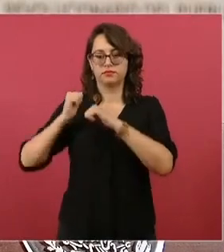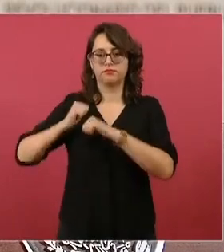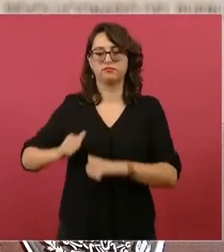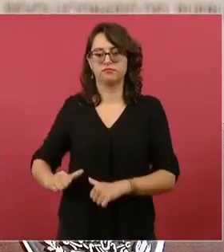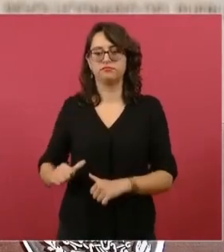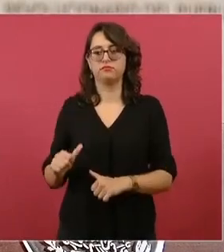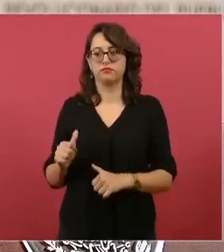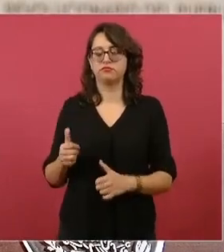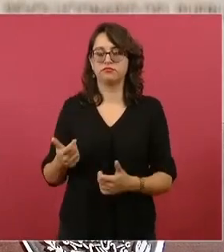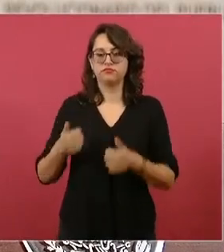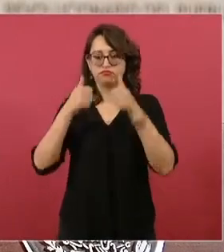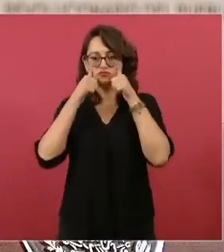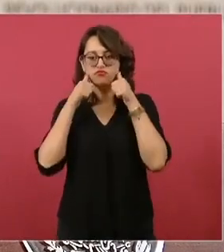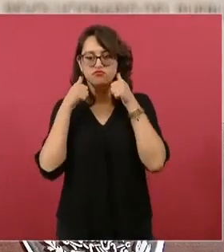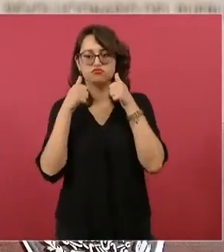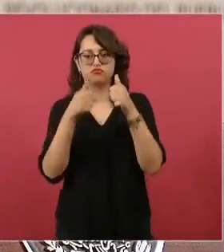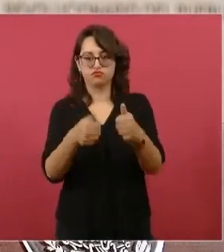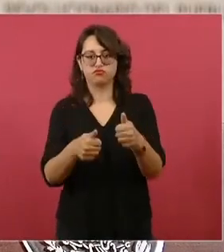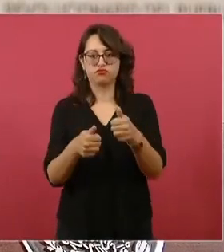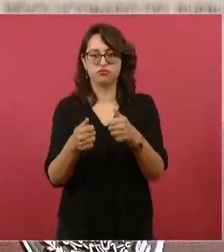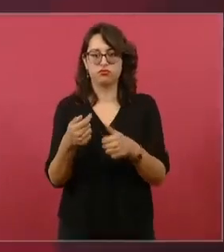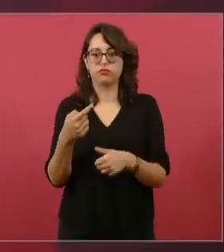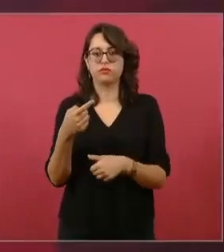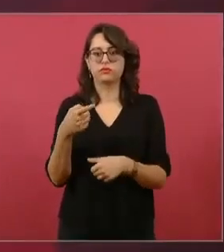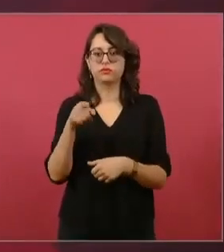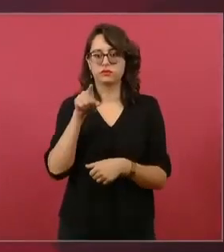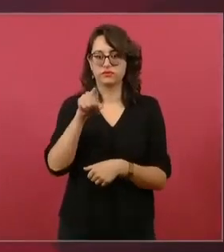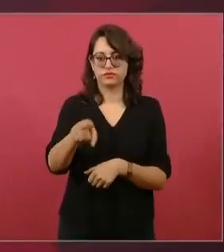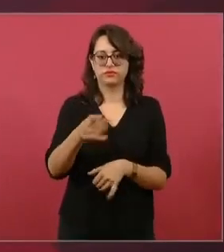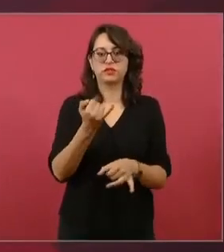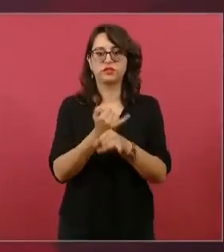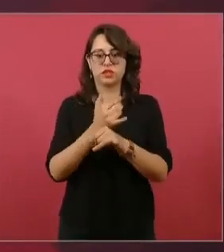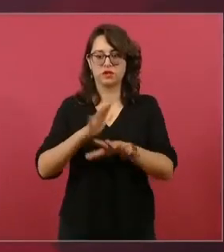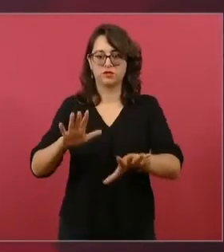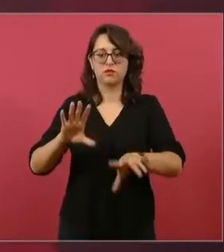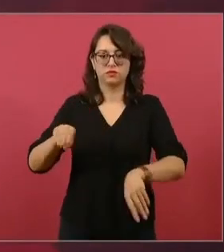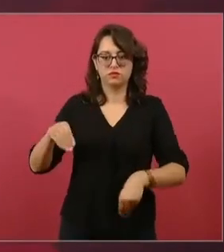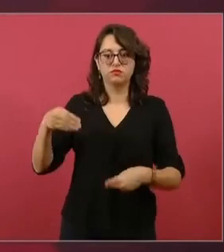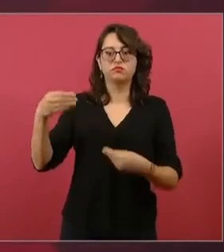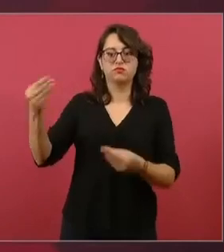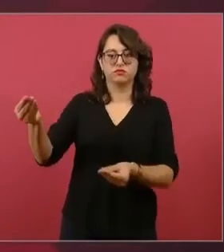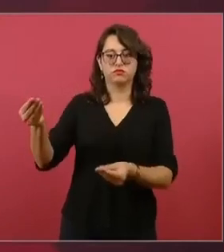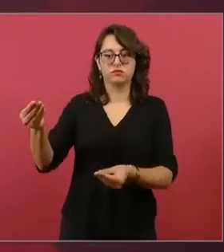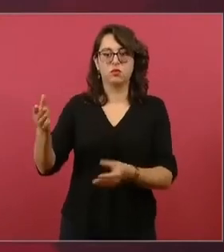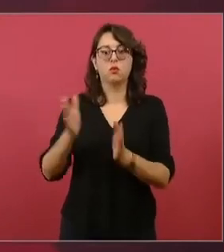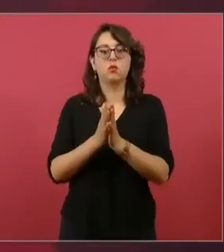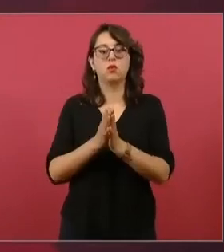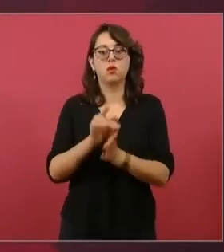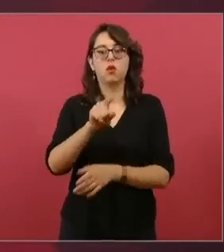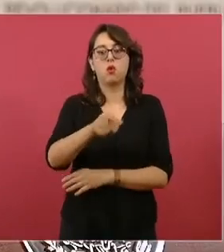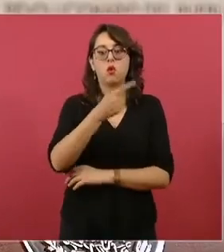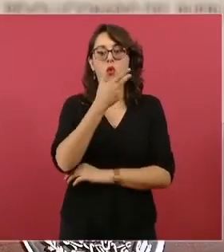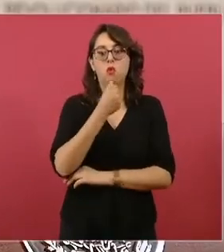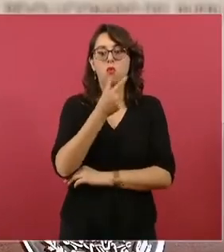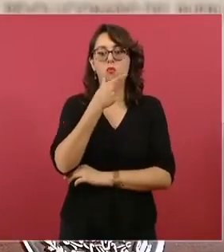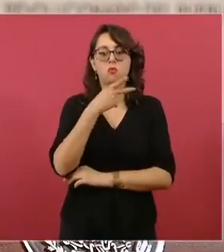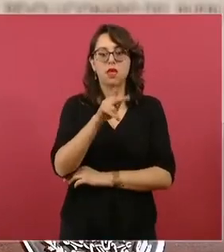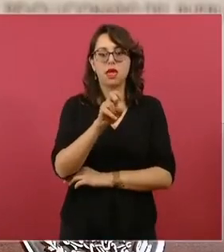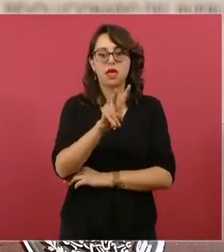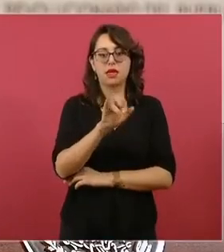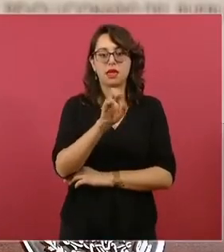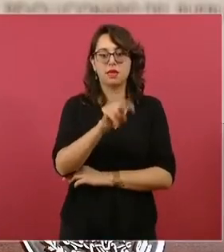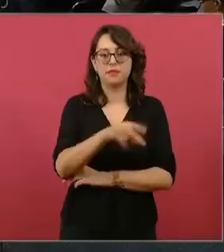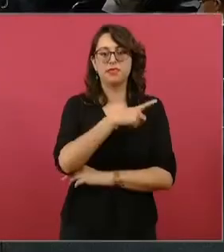que lo vea, pero que tú le digas que busque al cónsul de El